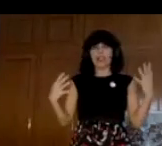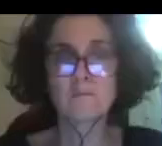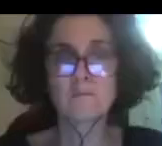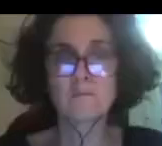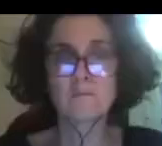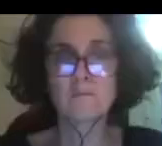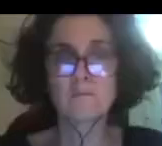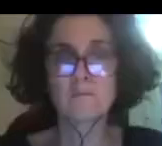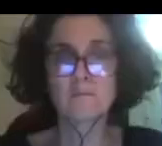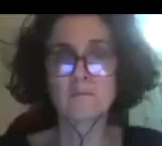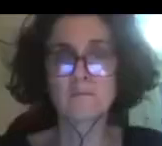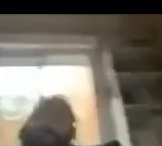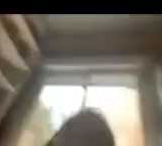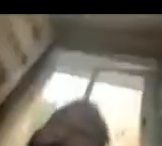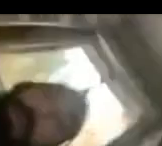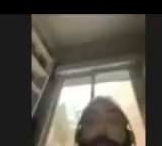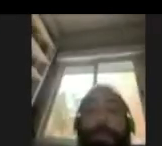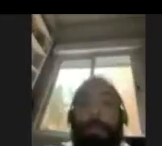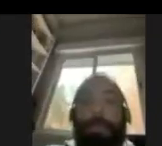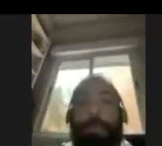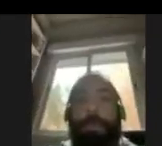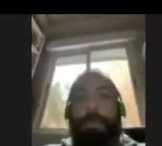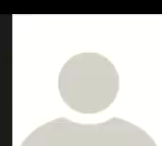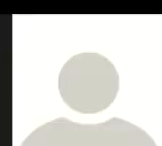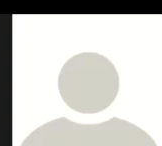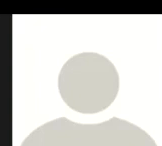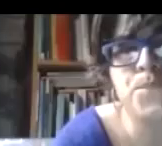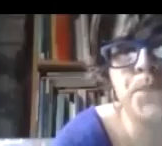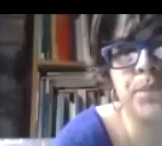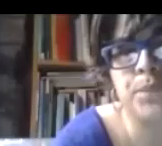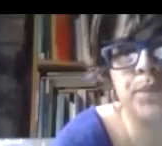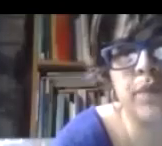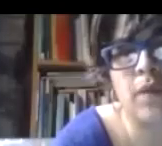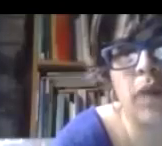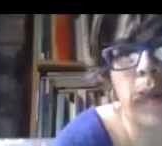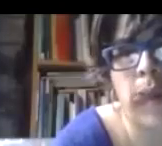intenciones pacíficas, es decir, realmente es un hito fantástico lo que sucede.